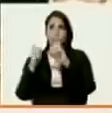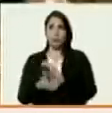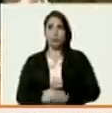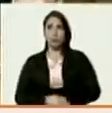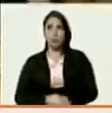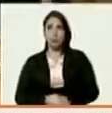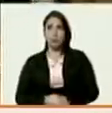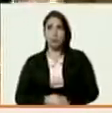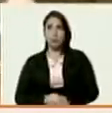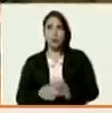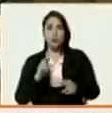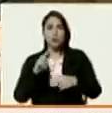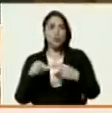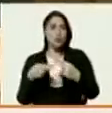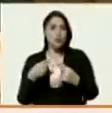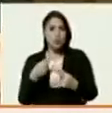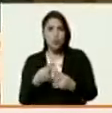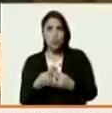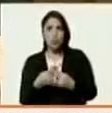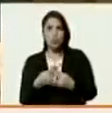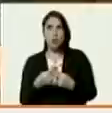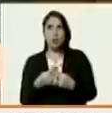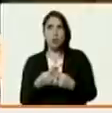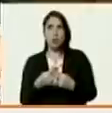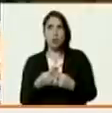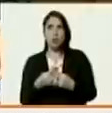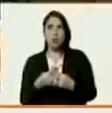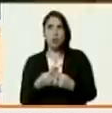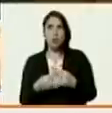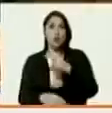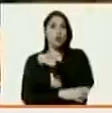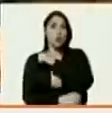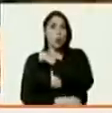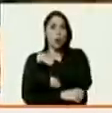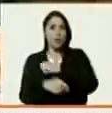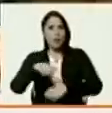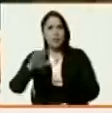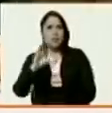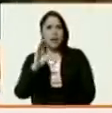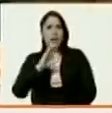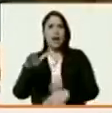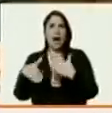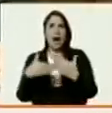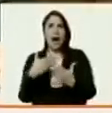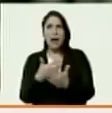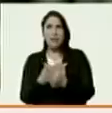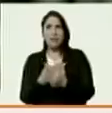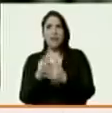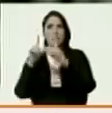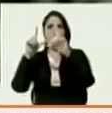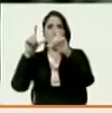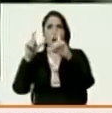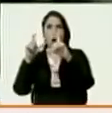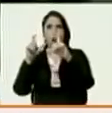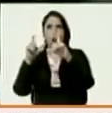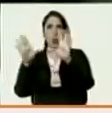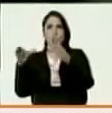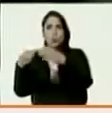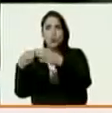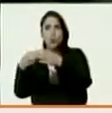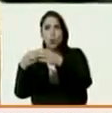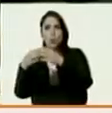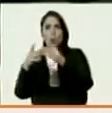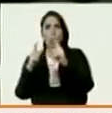que jamás había sido robada aquí en Caracas hasta que se metió a tomarle una foto a un grupo de adecos que